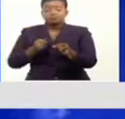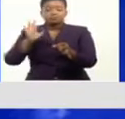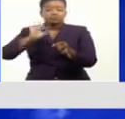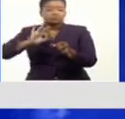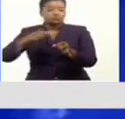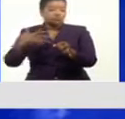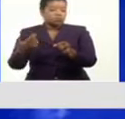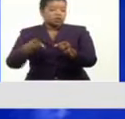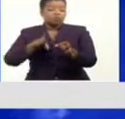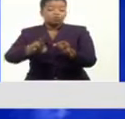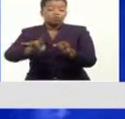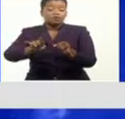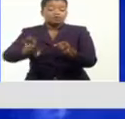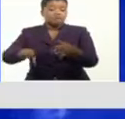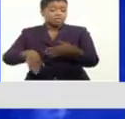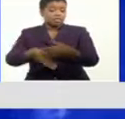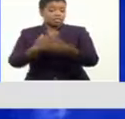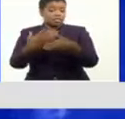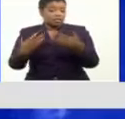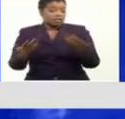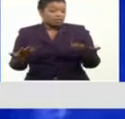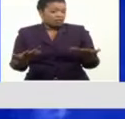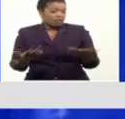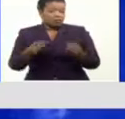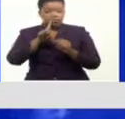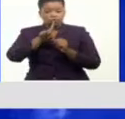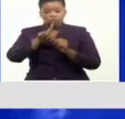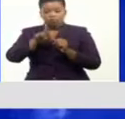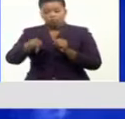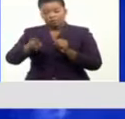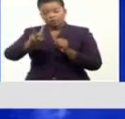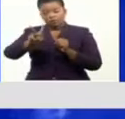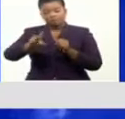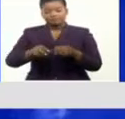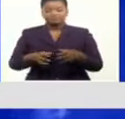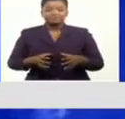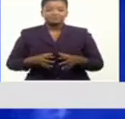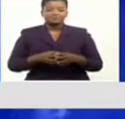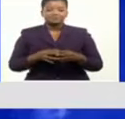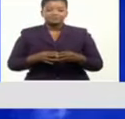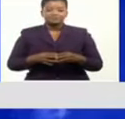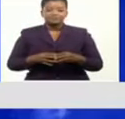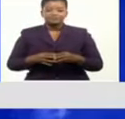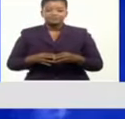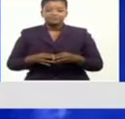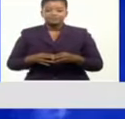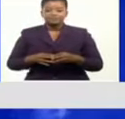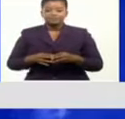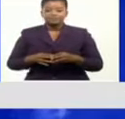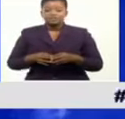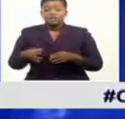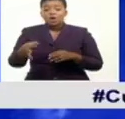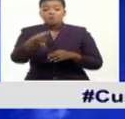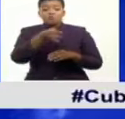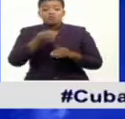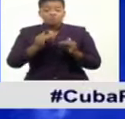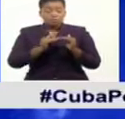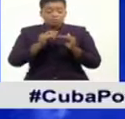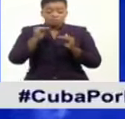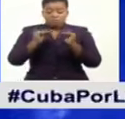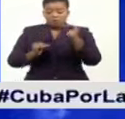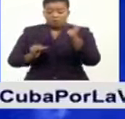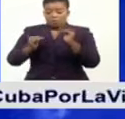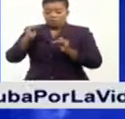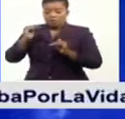últimos 15 días de 1,2. La distribución por municipio, los 12 municipios